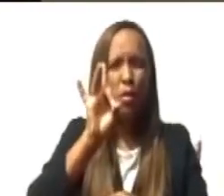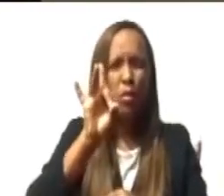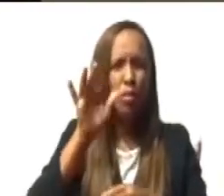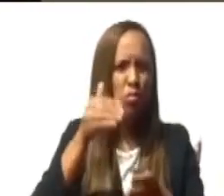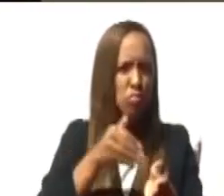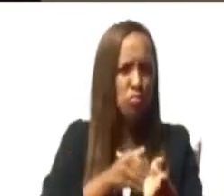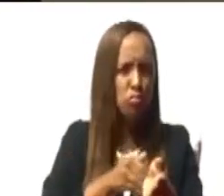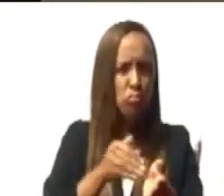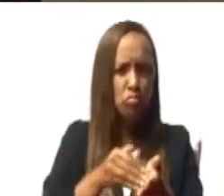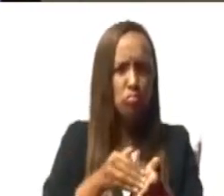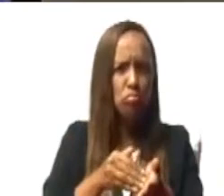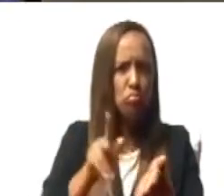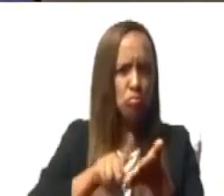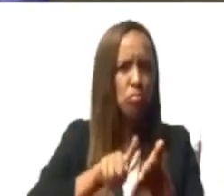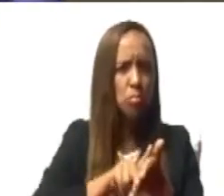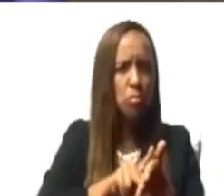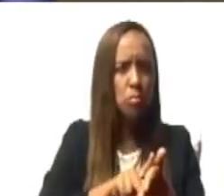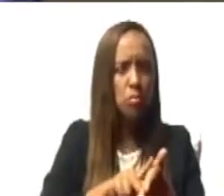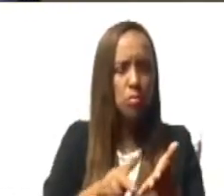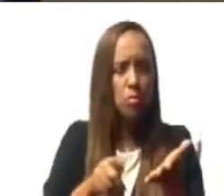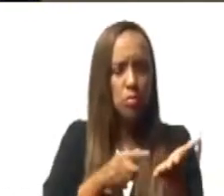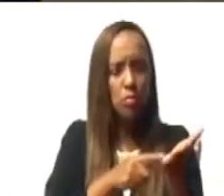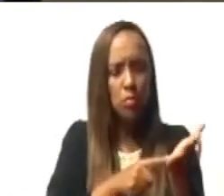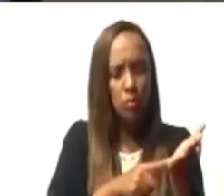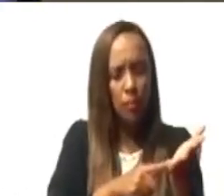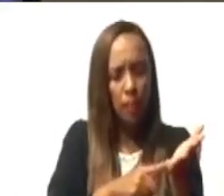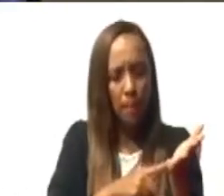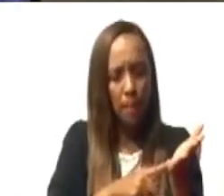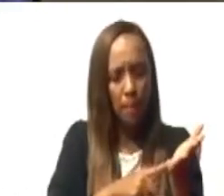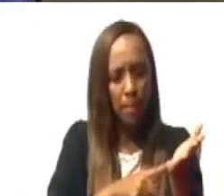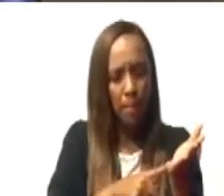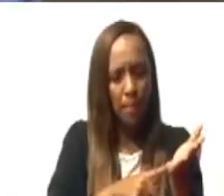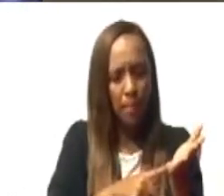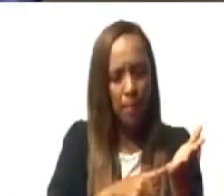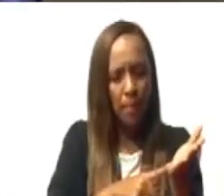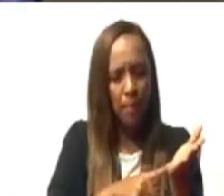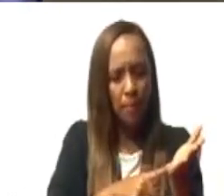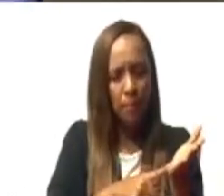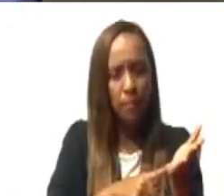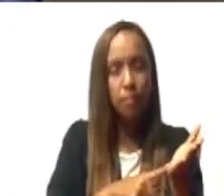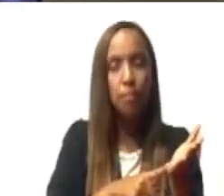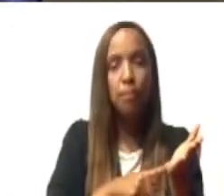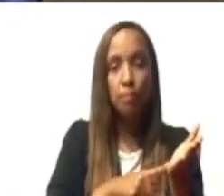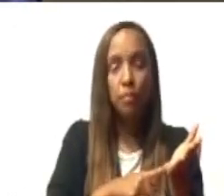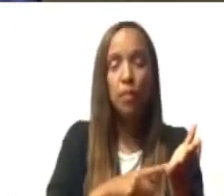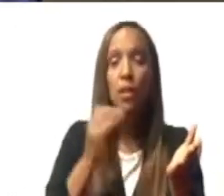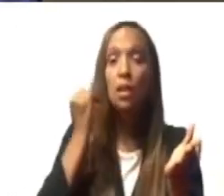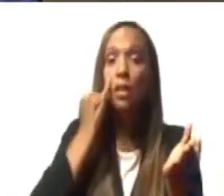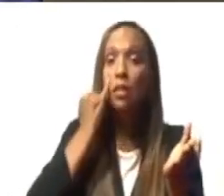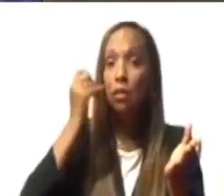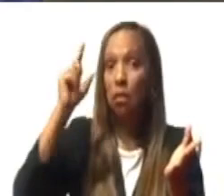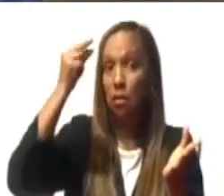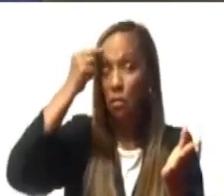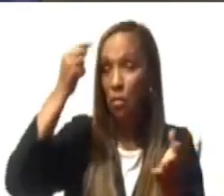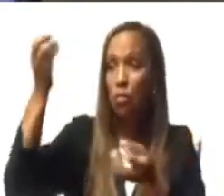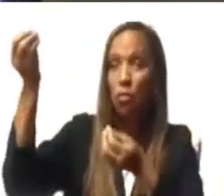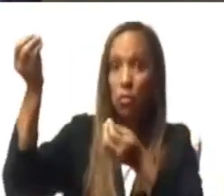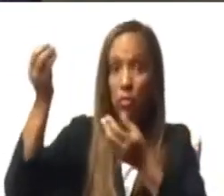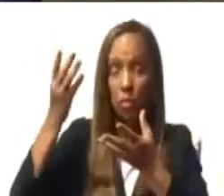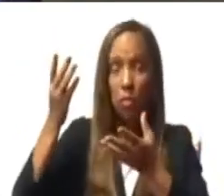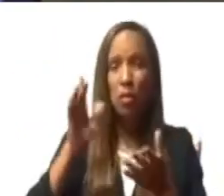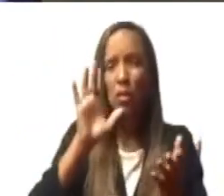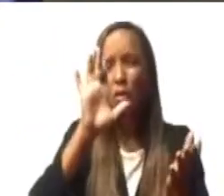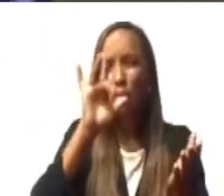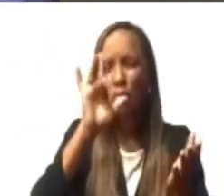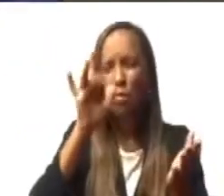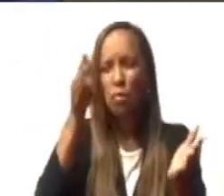gobierno nos dice que tiene 25 mil millones de adelanto a los impuestos. Y si